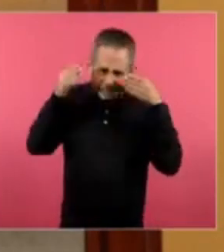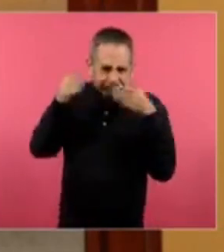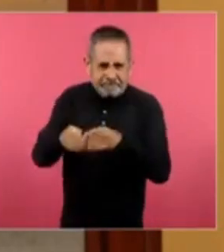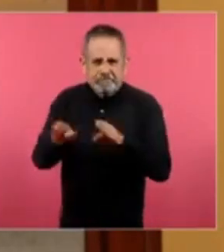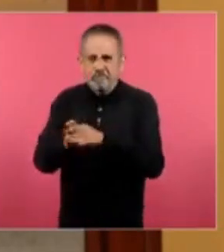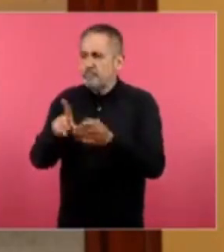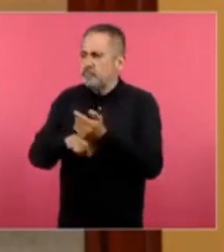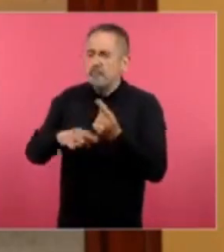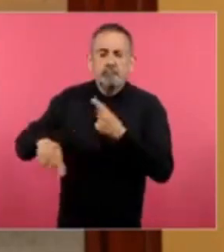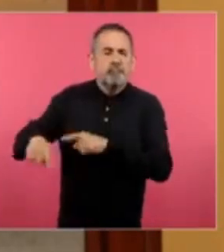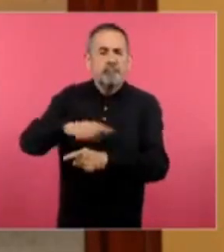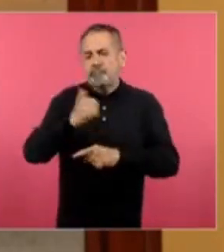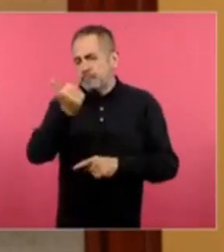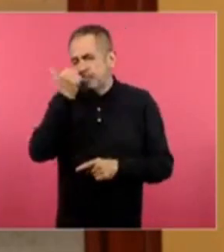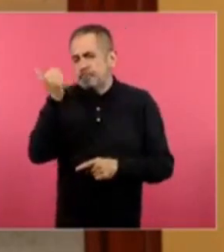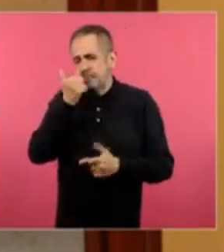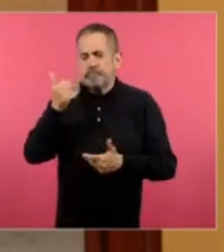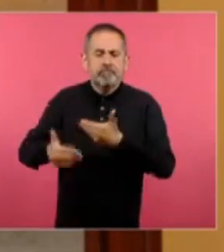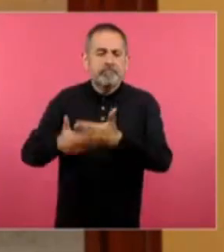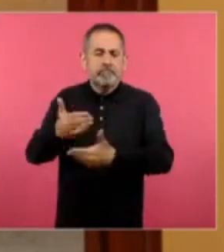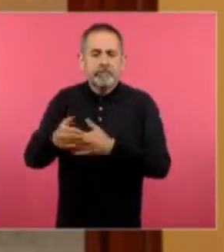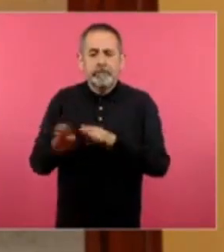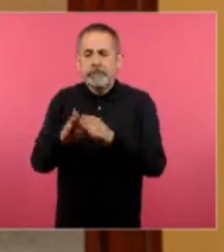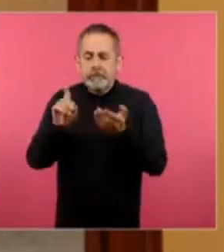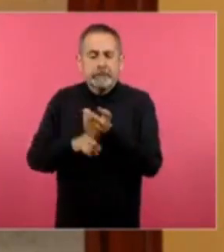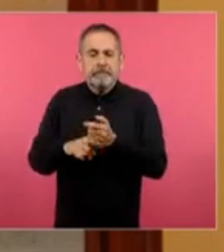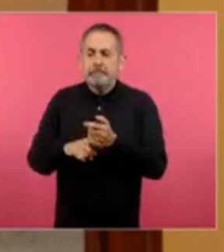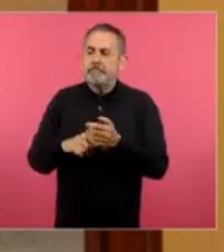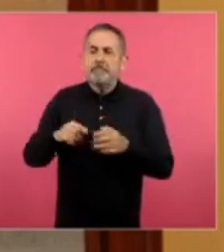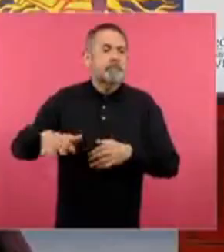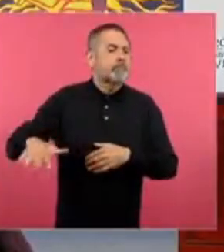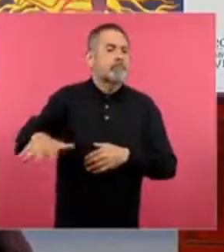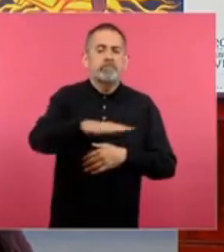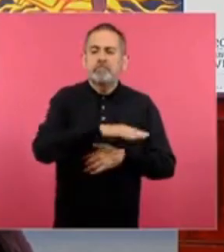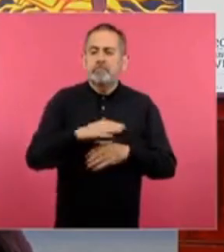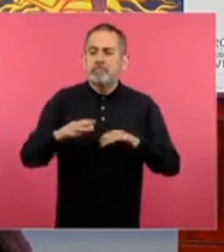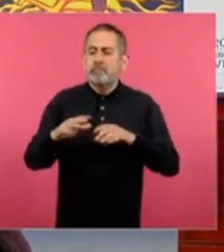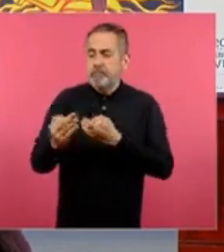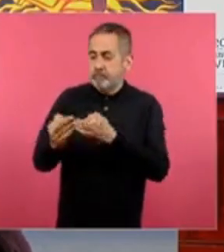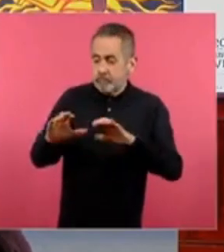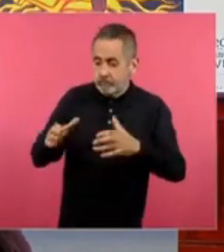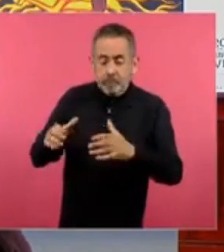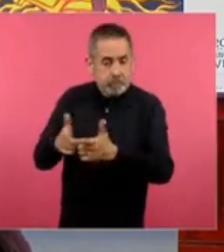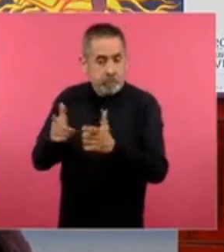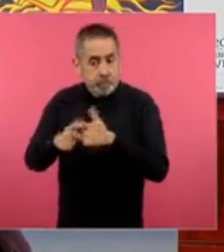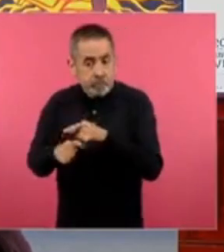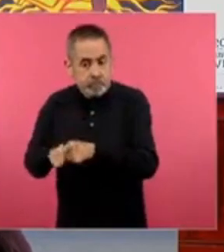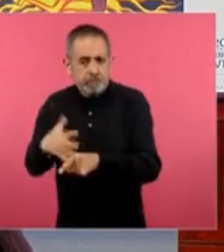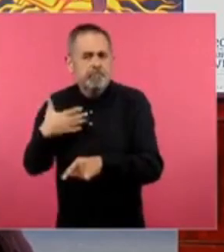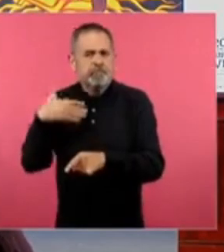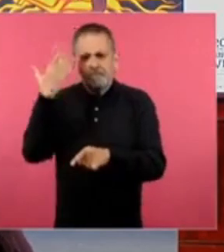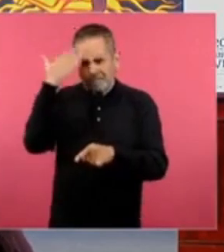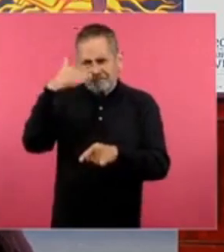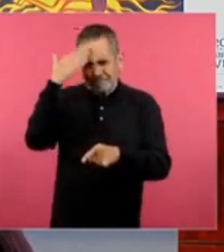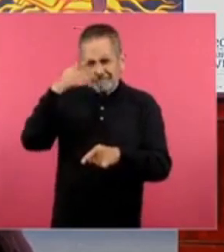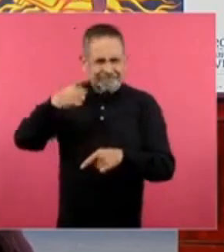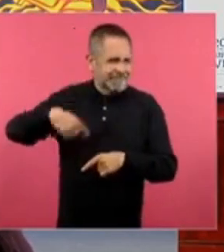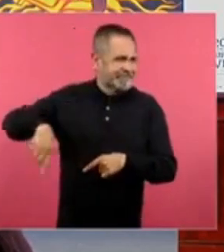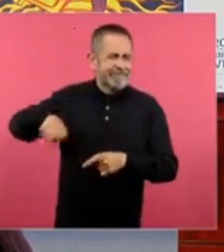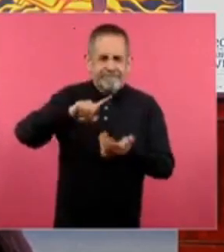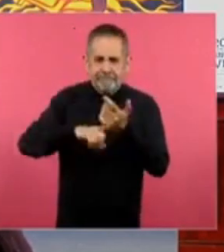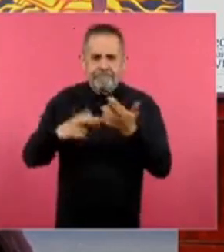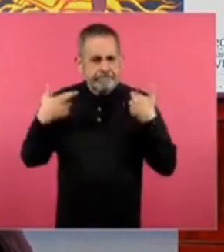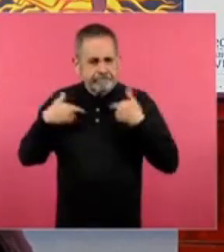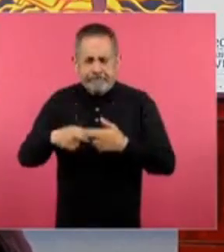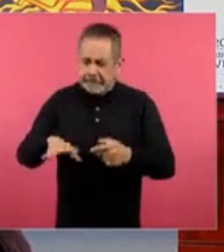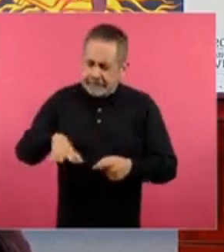nuestros alumnos y alumnas al momento de estar frente a grupo. Y de verdad sé que todos nuestros compañeros docentes